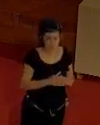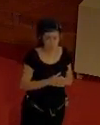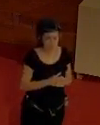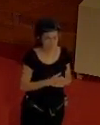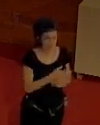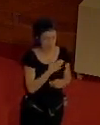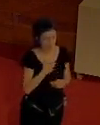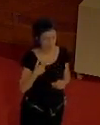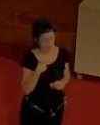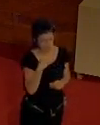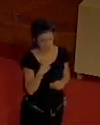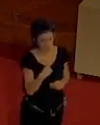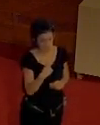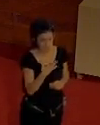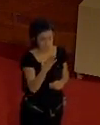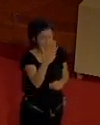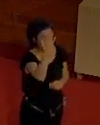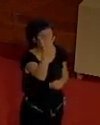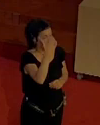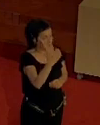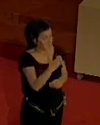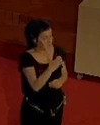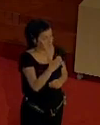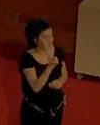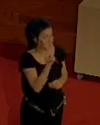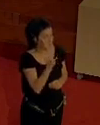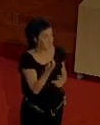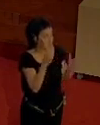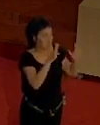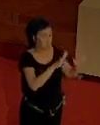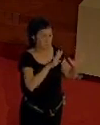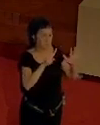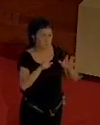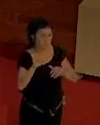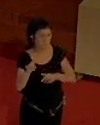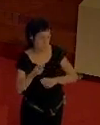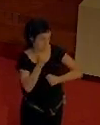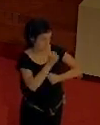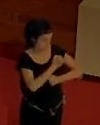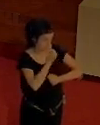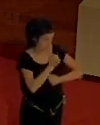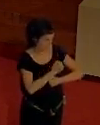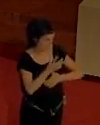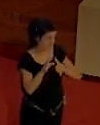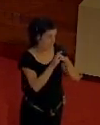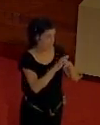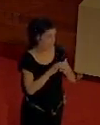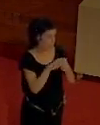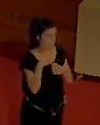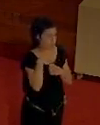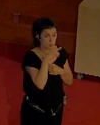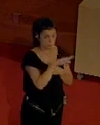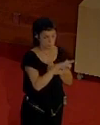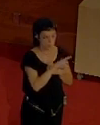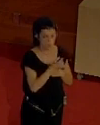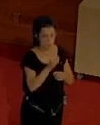decir recordemos que en diciembre del año 1991 la unión soviética principal potencia nuclear del